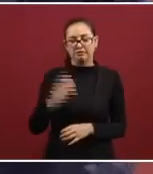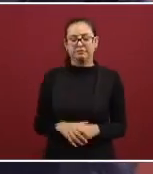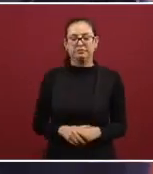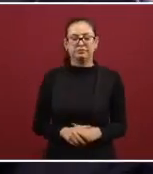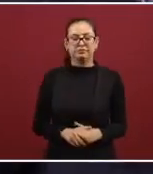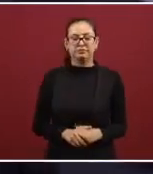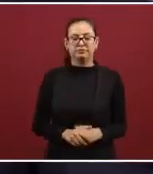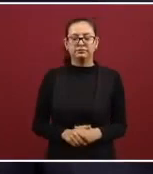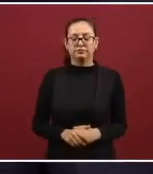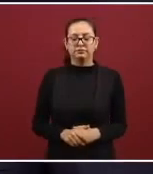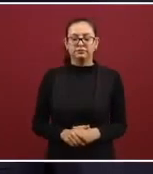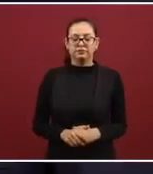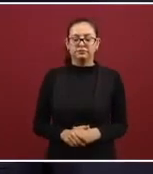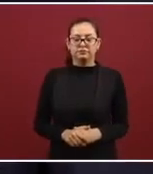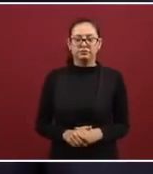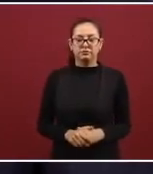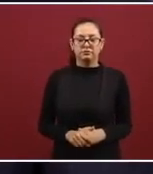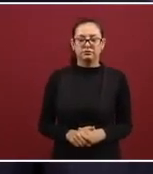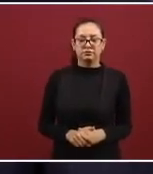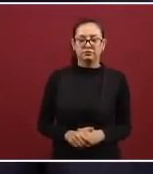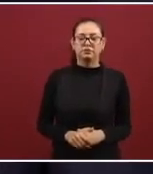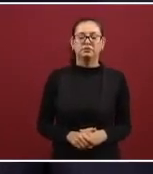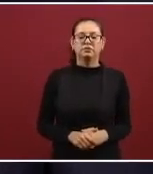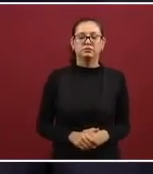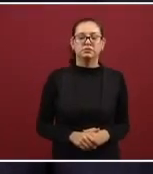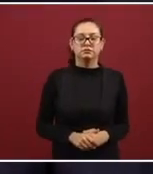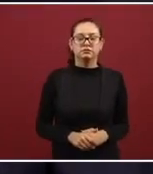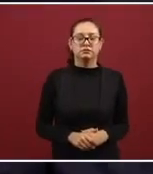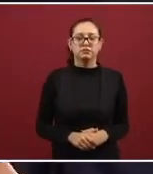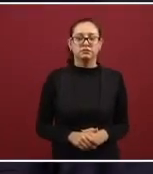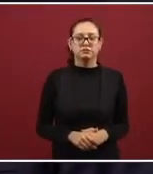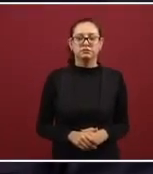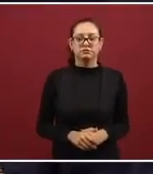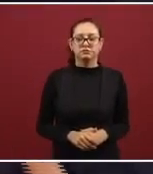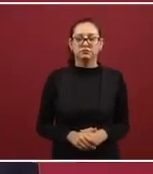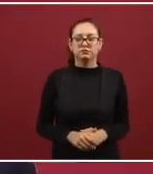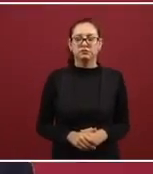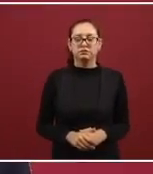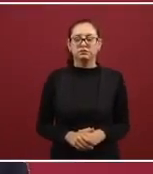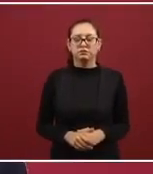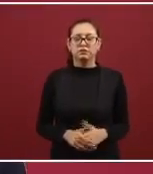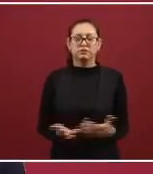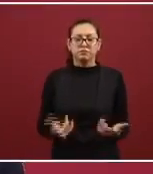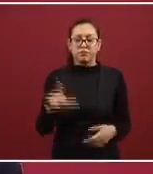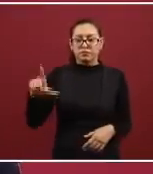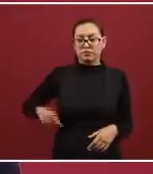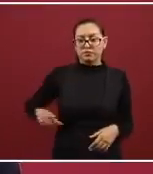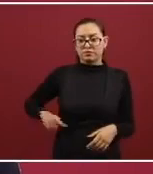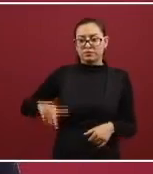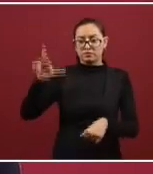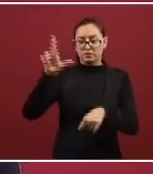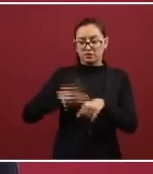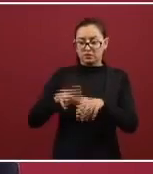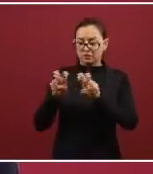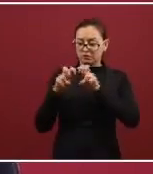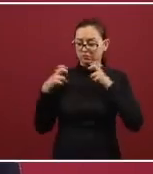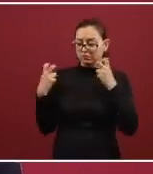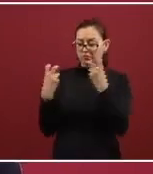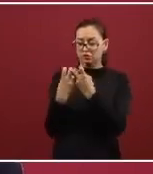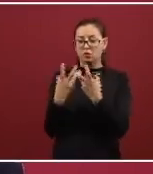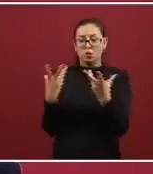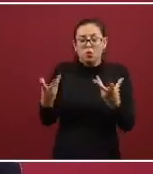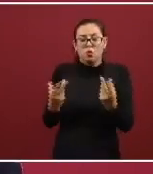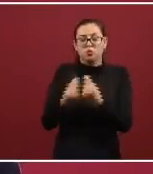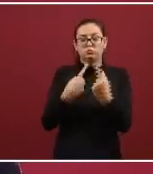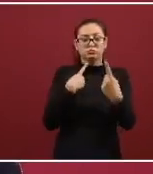Se formó una comisión en la organización de los gobernadores y ellos están haciendo el acopio